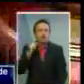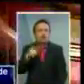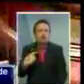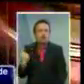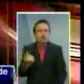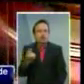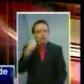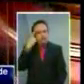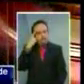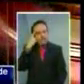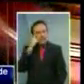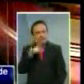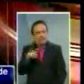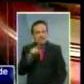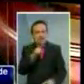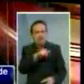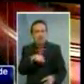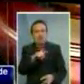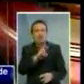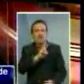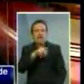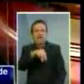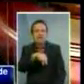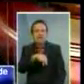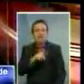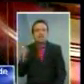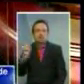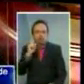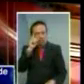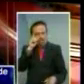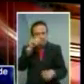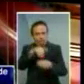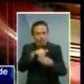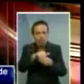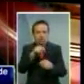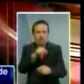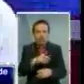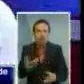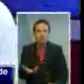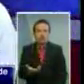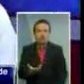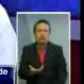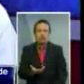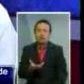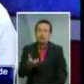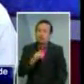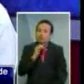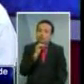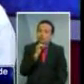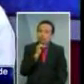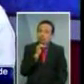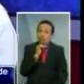convicción estaba con Renovación Nacional y con los principios que sustentaba Renovación Nacional. Yo no sé,